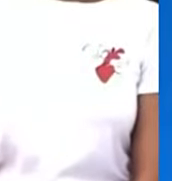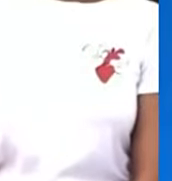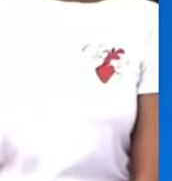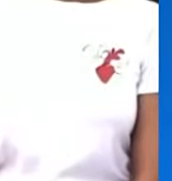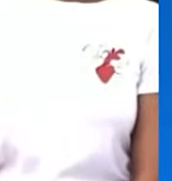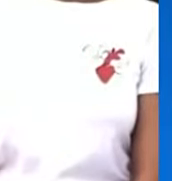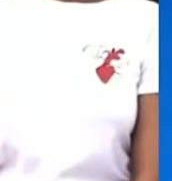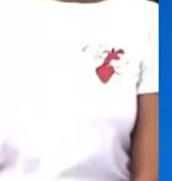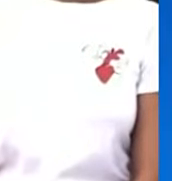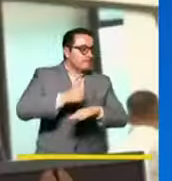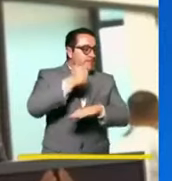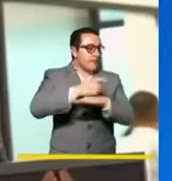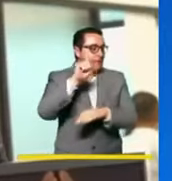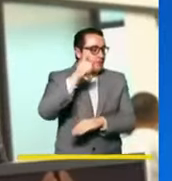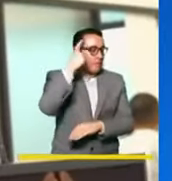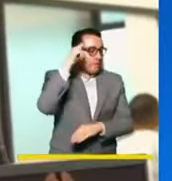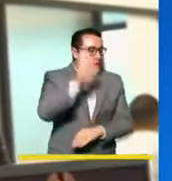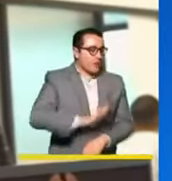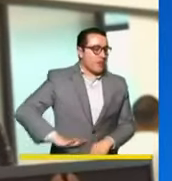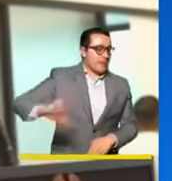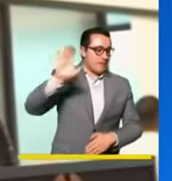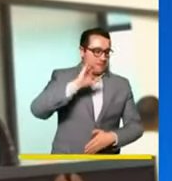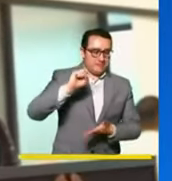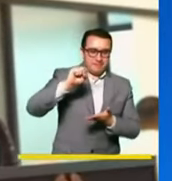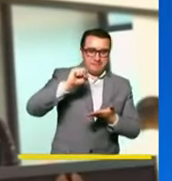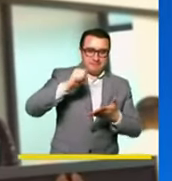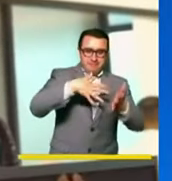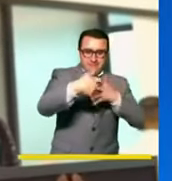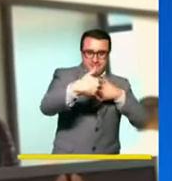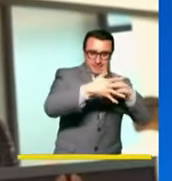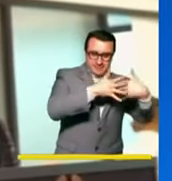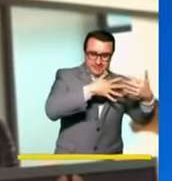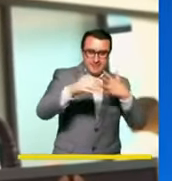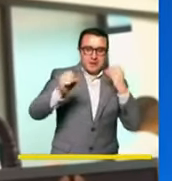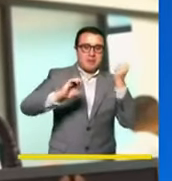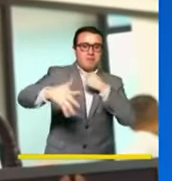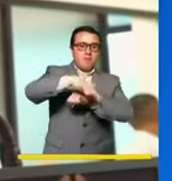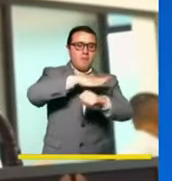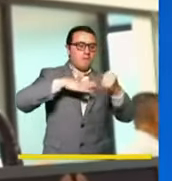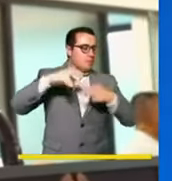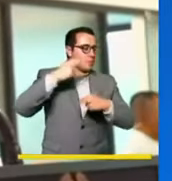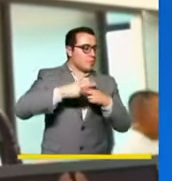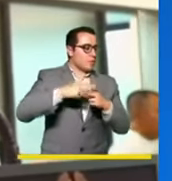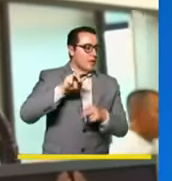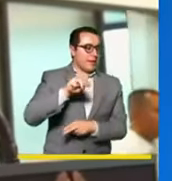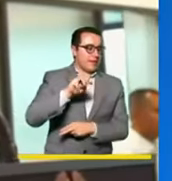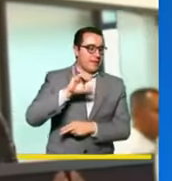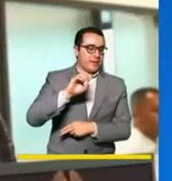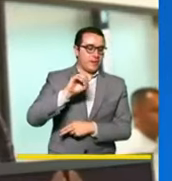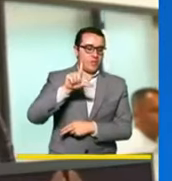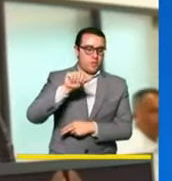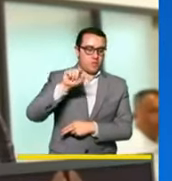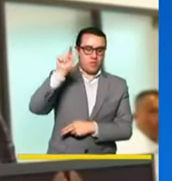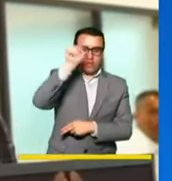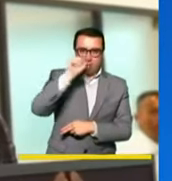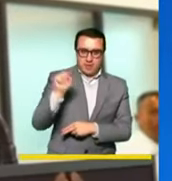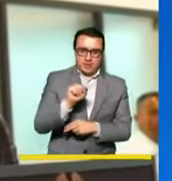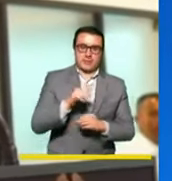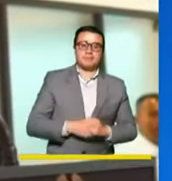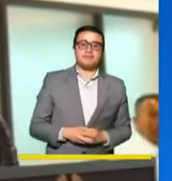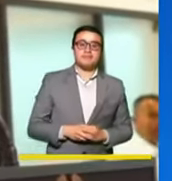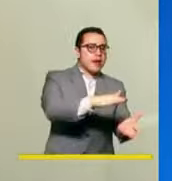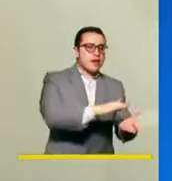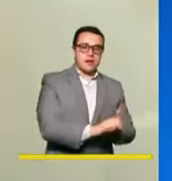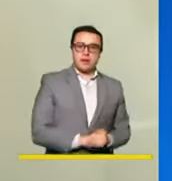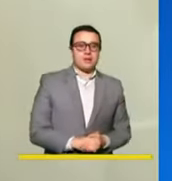de popularidad del presidente andreina no le sirven para ganar tampoco una votación en una Y obtener mayorías si se mete